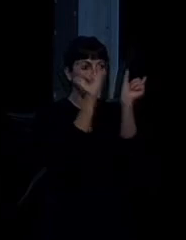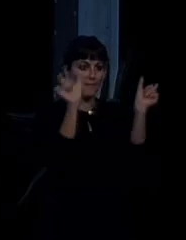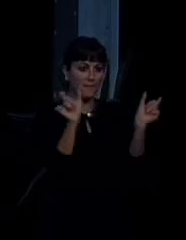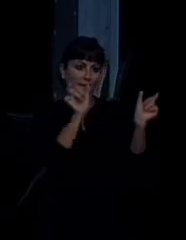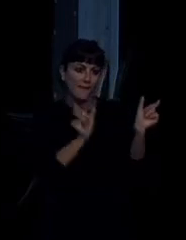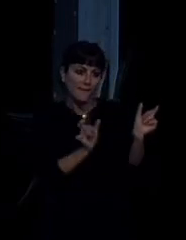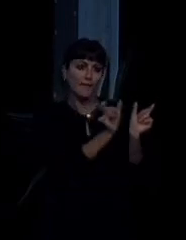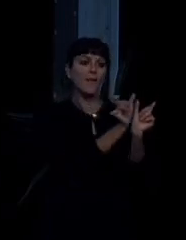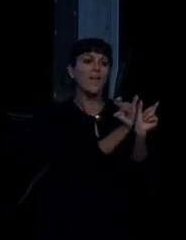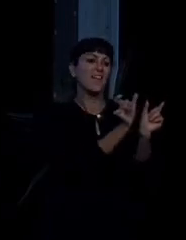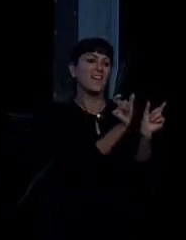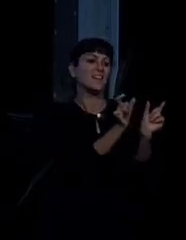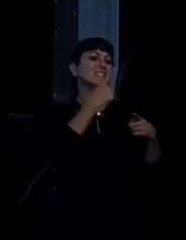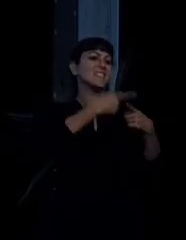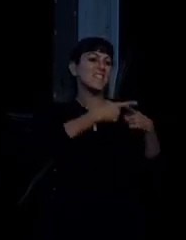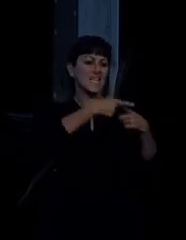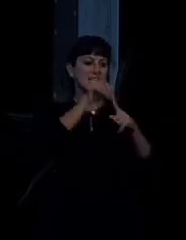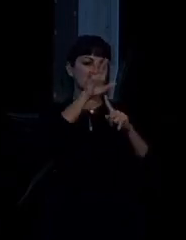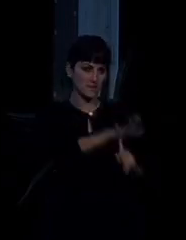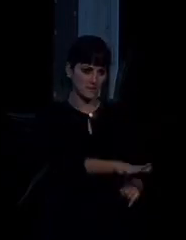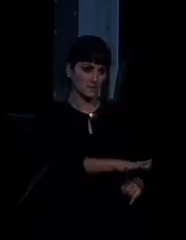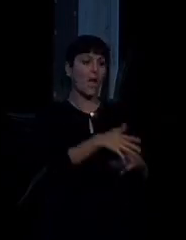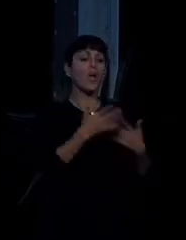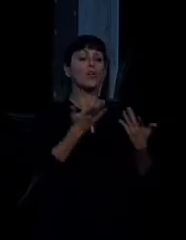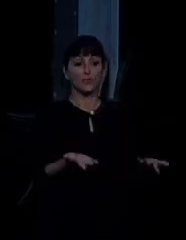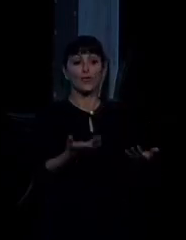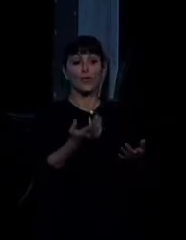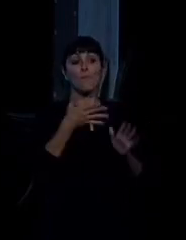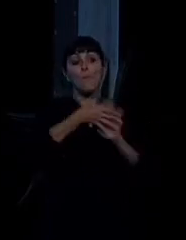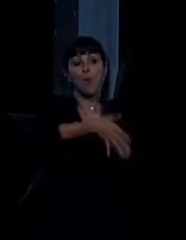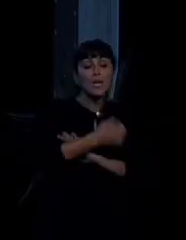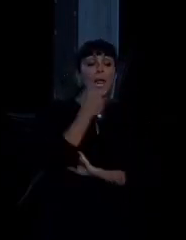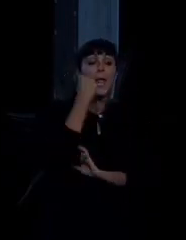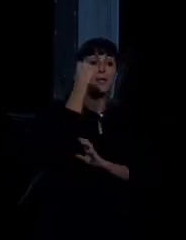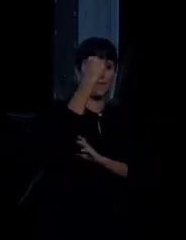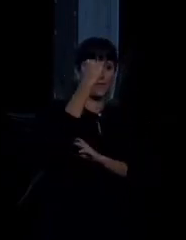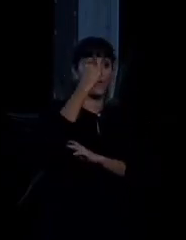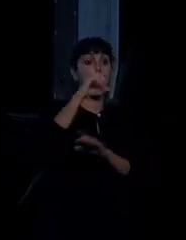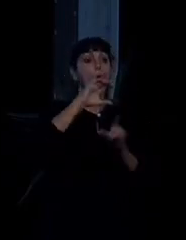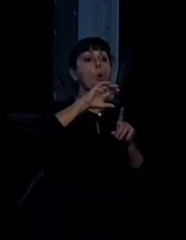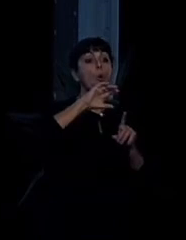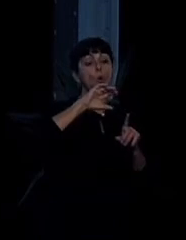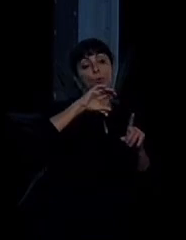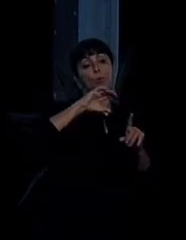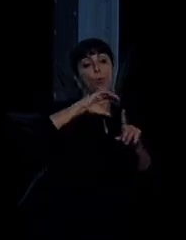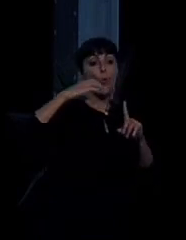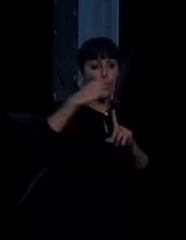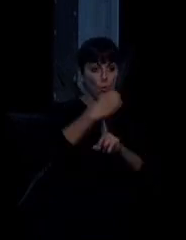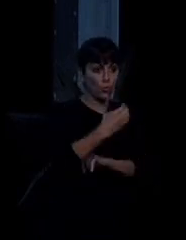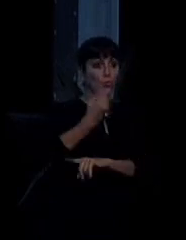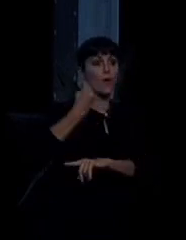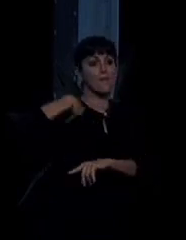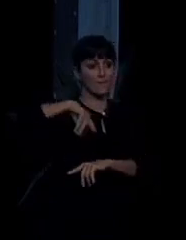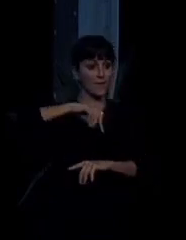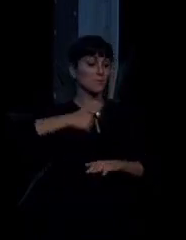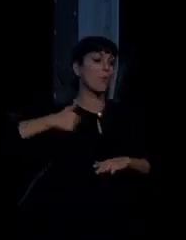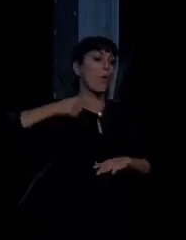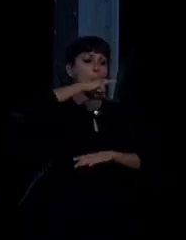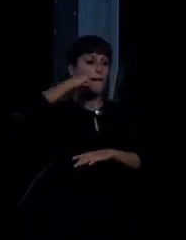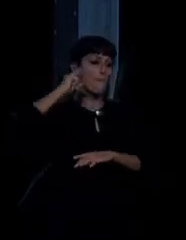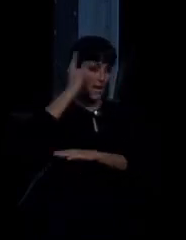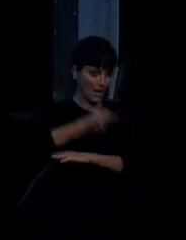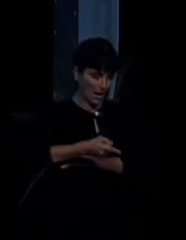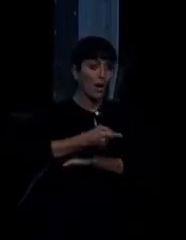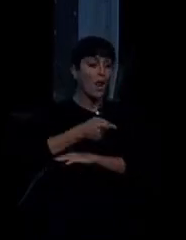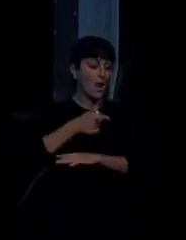porque esa microfísica del poder que ejercemos en esta cultura patriarcal es sexista, ¿no? La microfísica